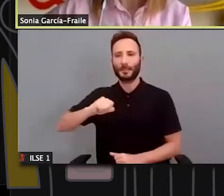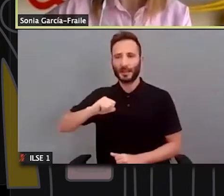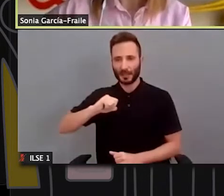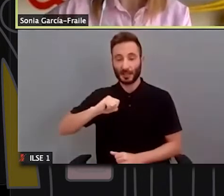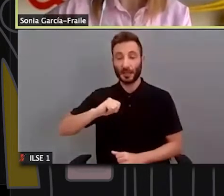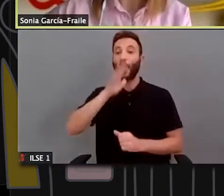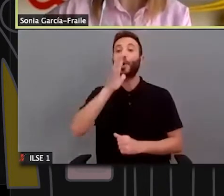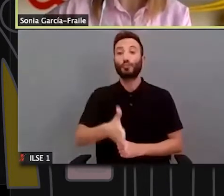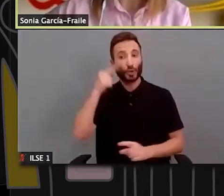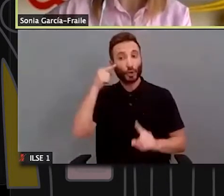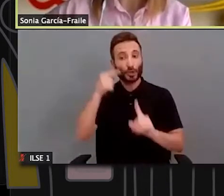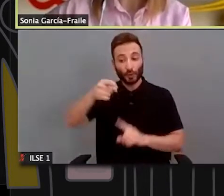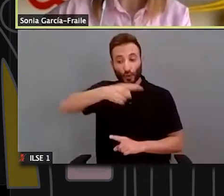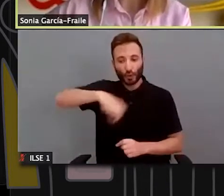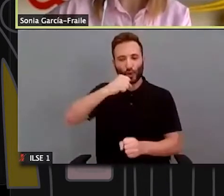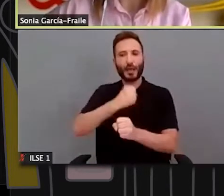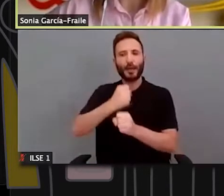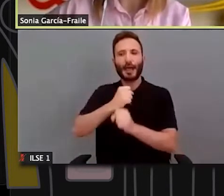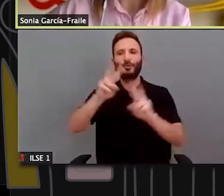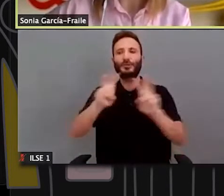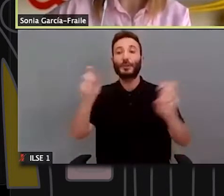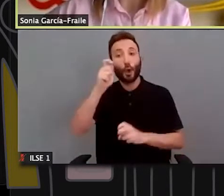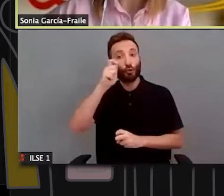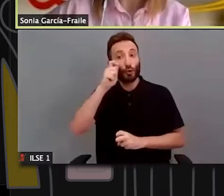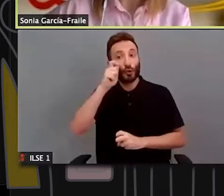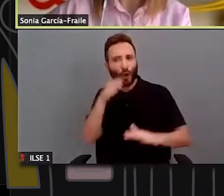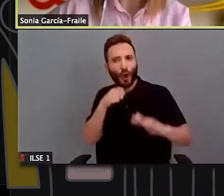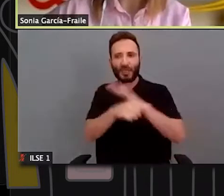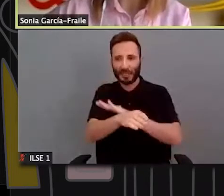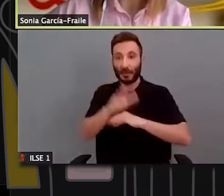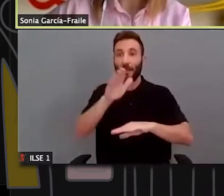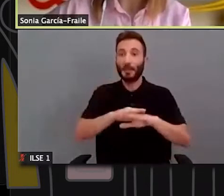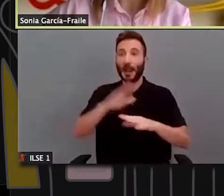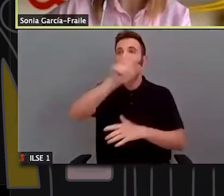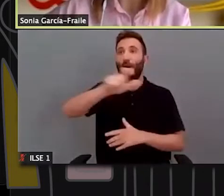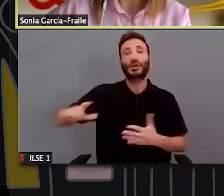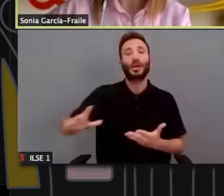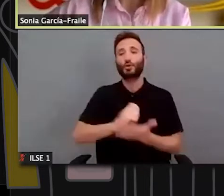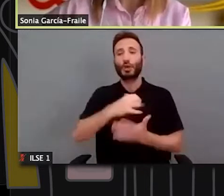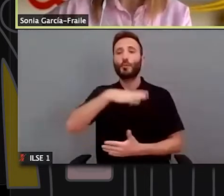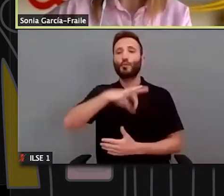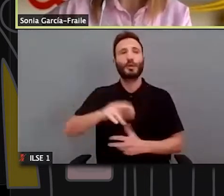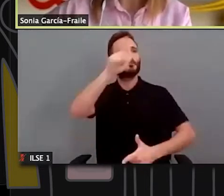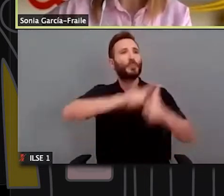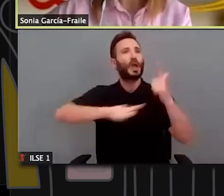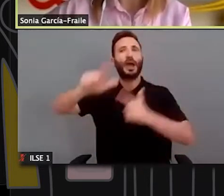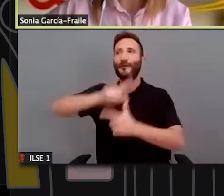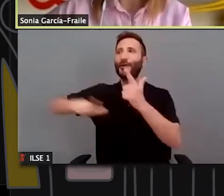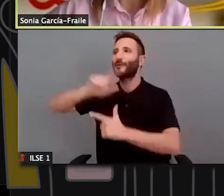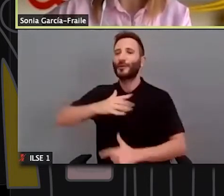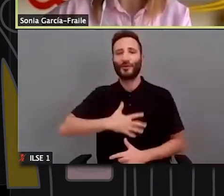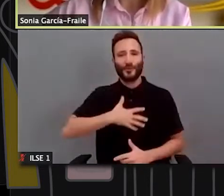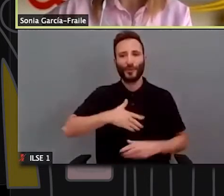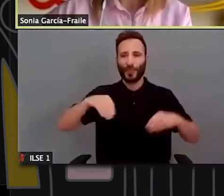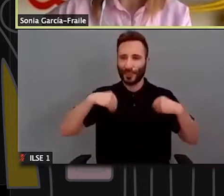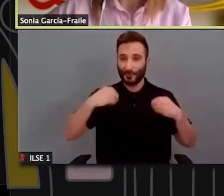trabajamos en accesibilidad en el turismo para que todas las personas puedan ser turistas y experimentar los placeres de viajar, y tratando de sensibilizar, por